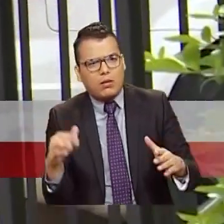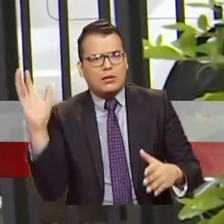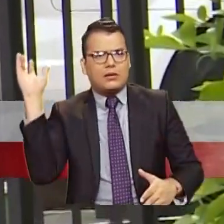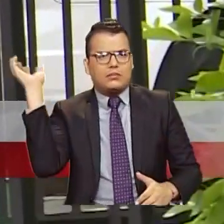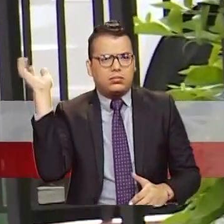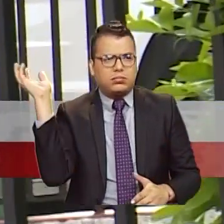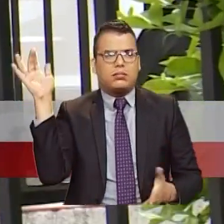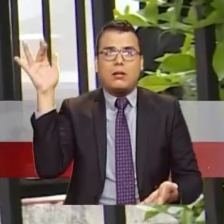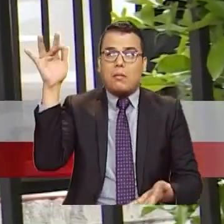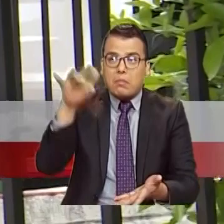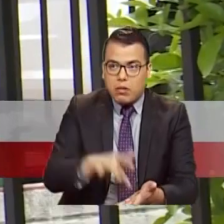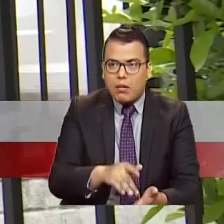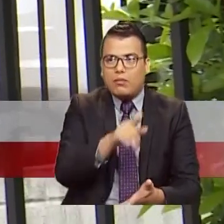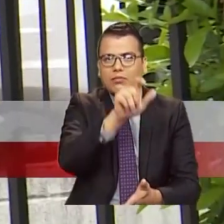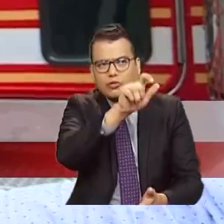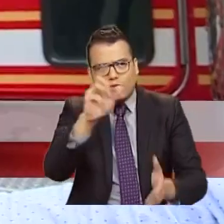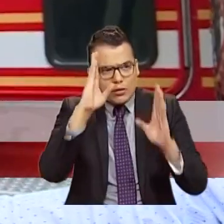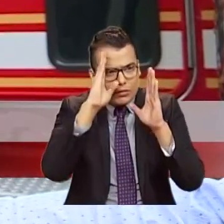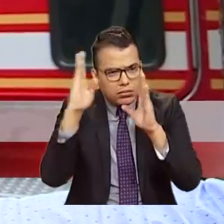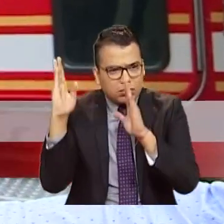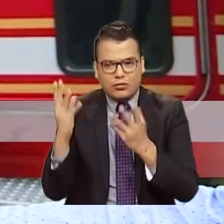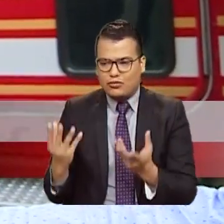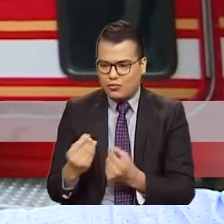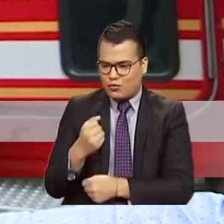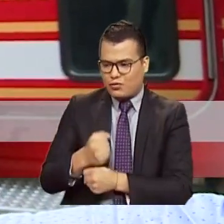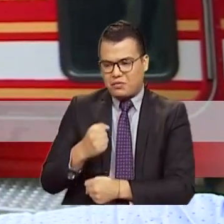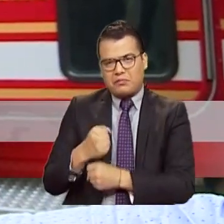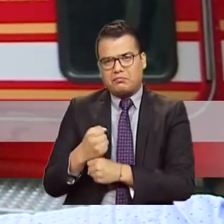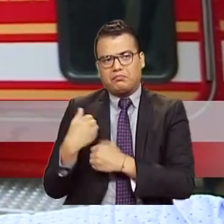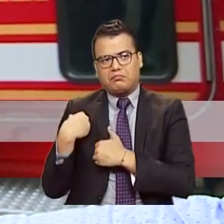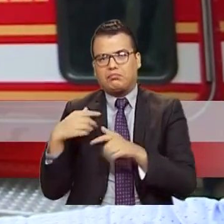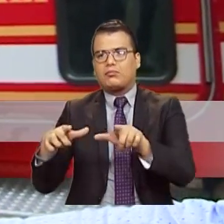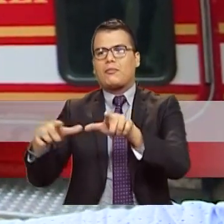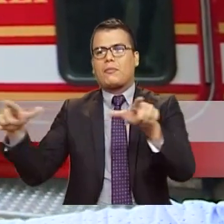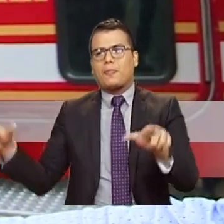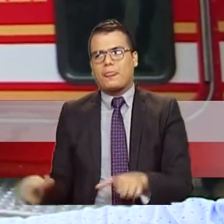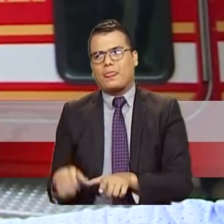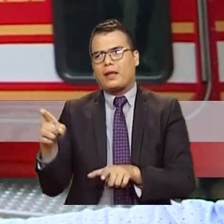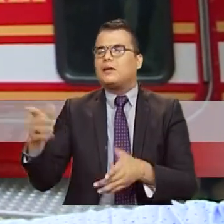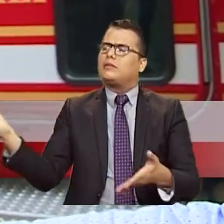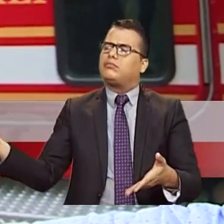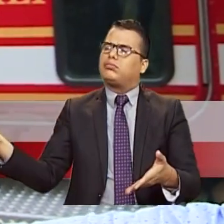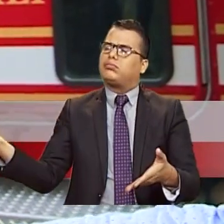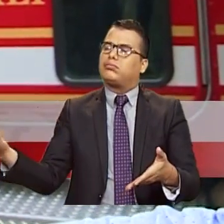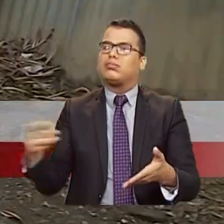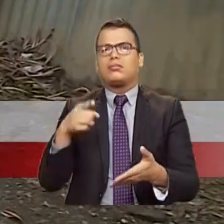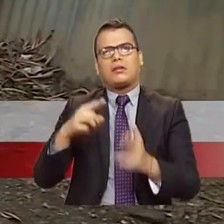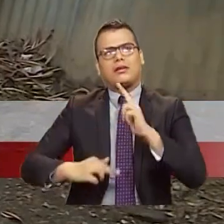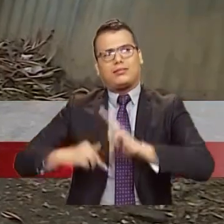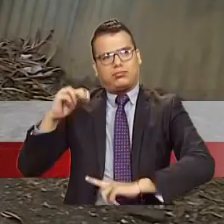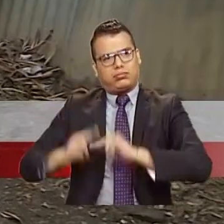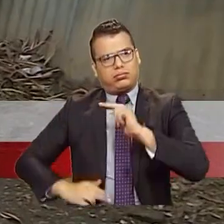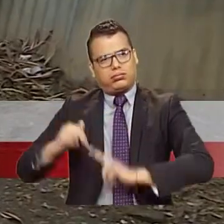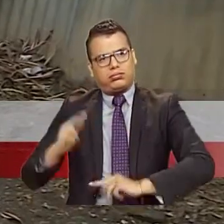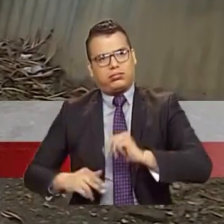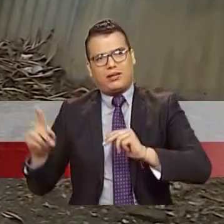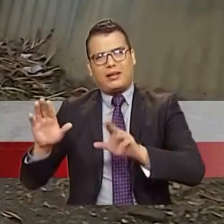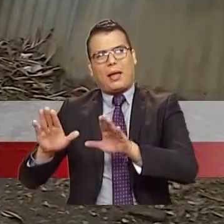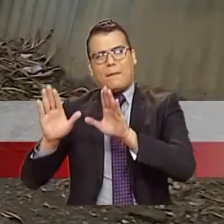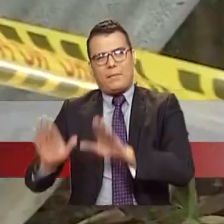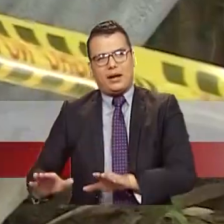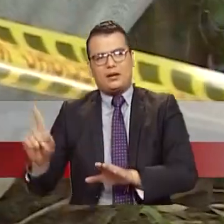quienes resultaron con picaduras. Unos trabajadores estaban limpiando un lote que hay allí de una construcción que estaba